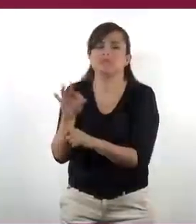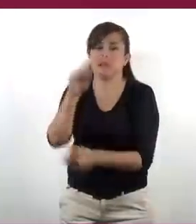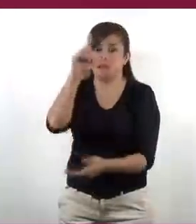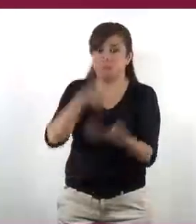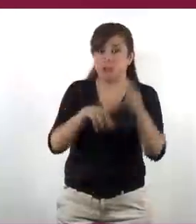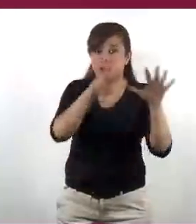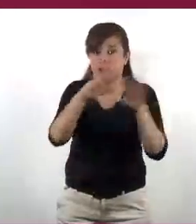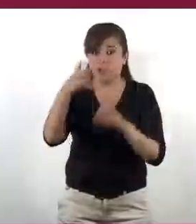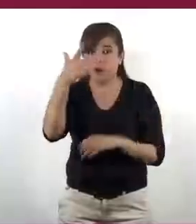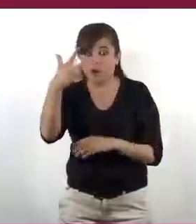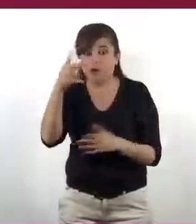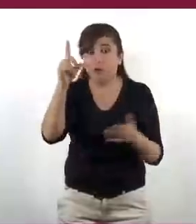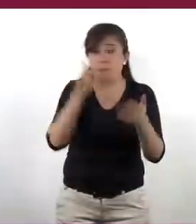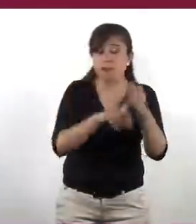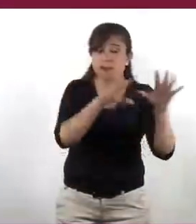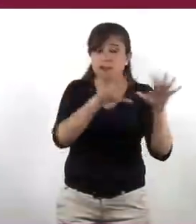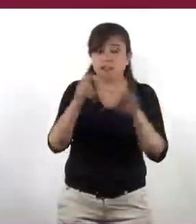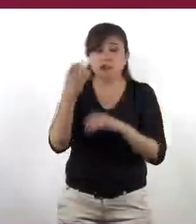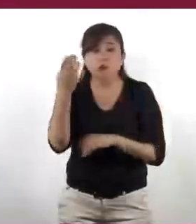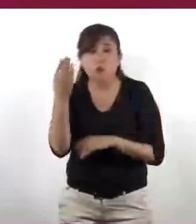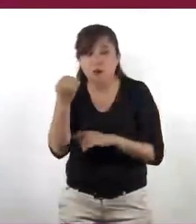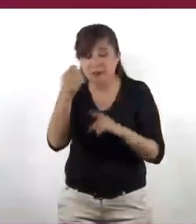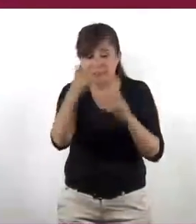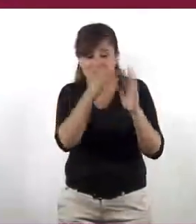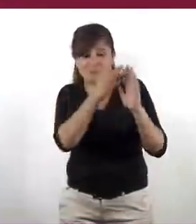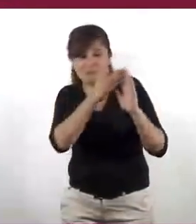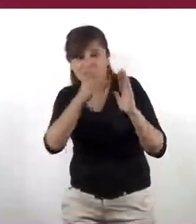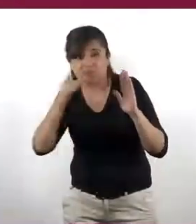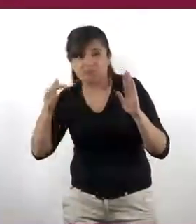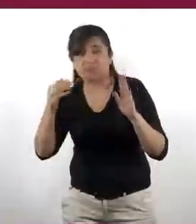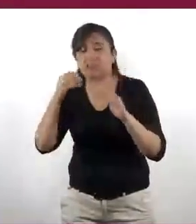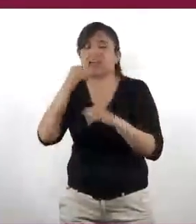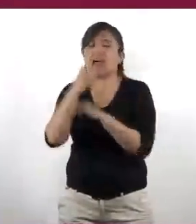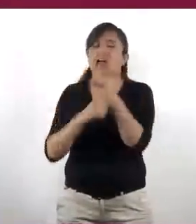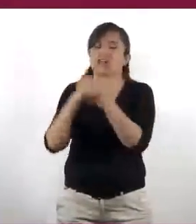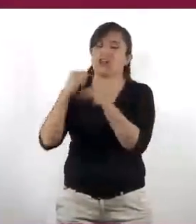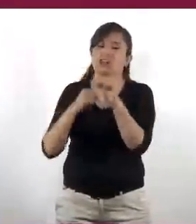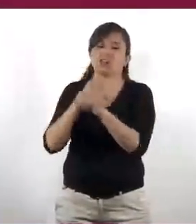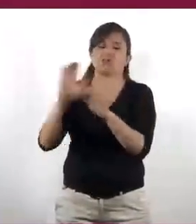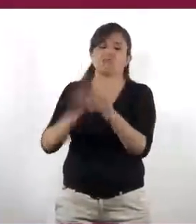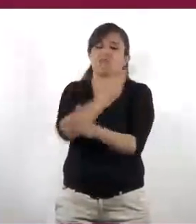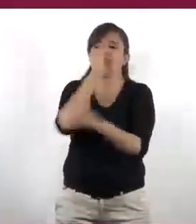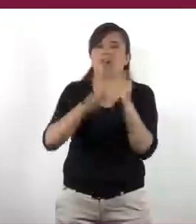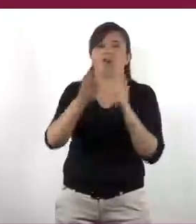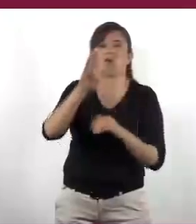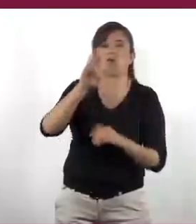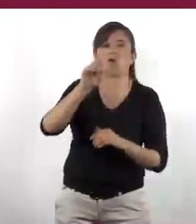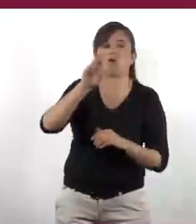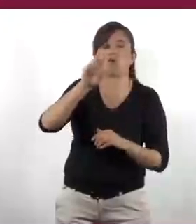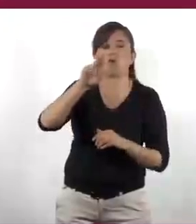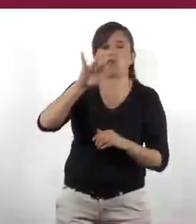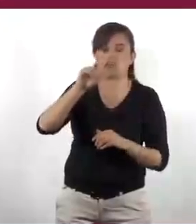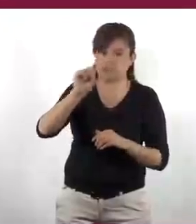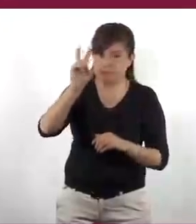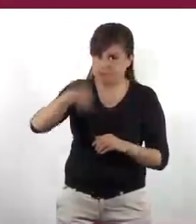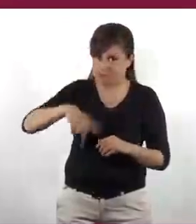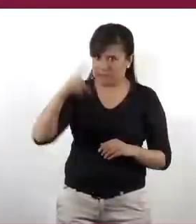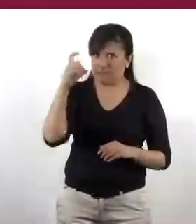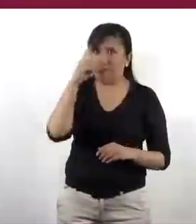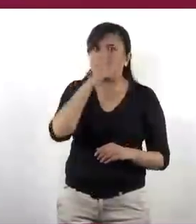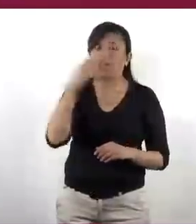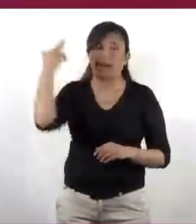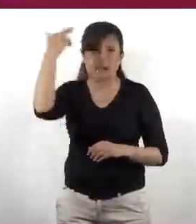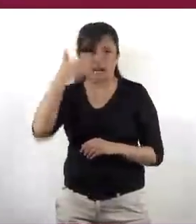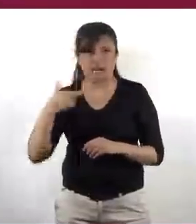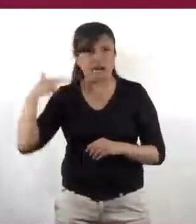1808 y 1809 fueron los últimos años borbónicos y fueron difíciles, pues el virreinato perdió